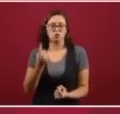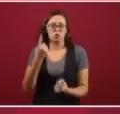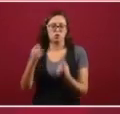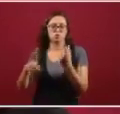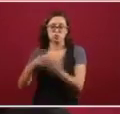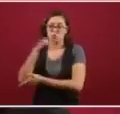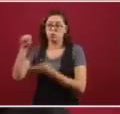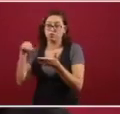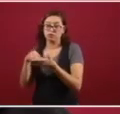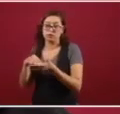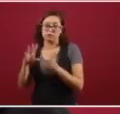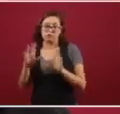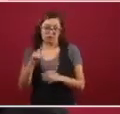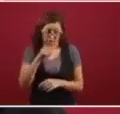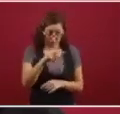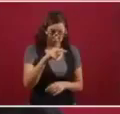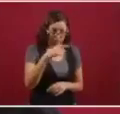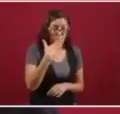no es el de Navojoa,